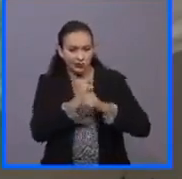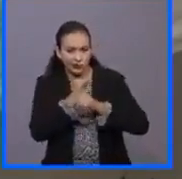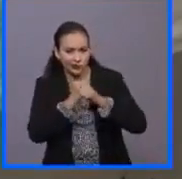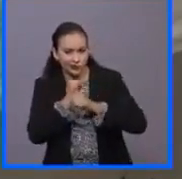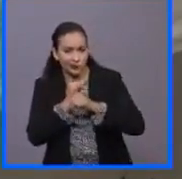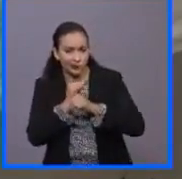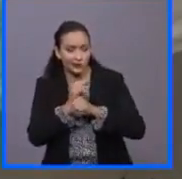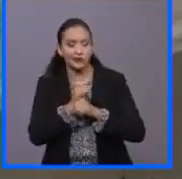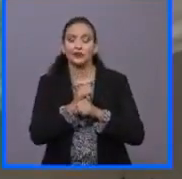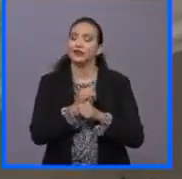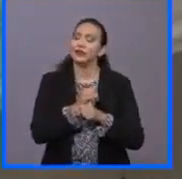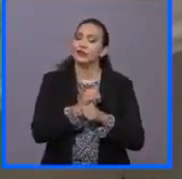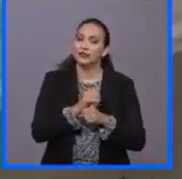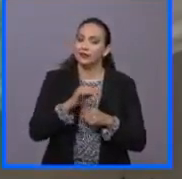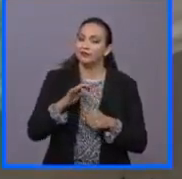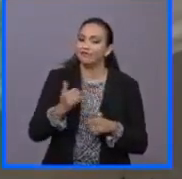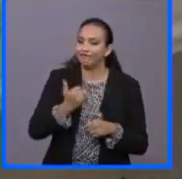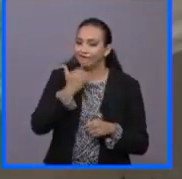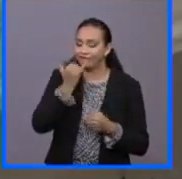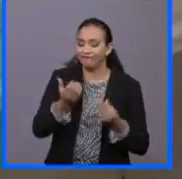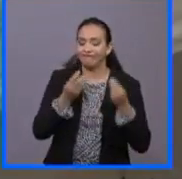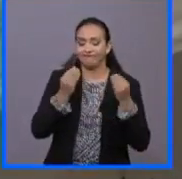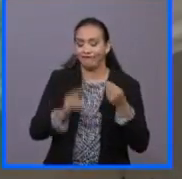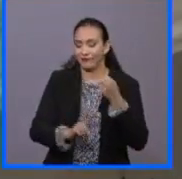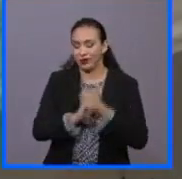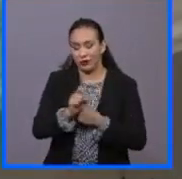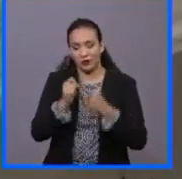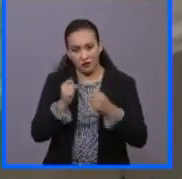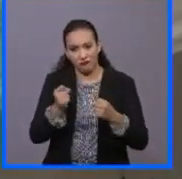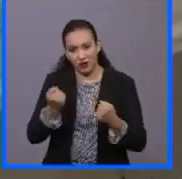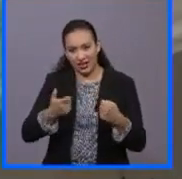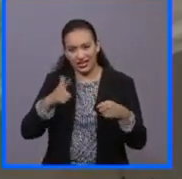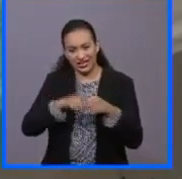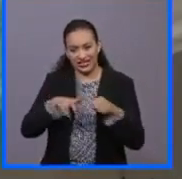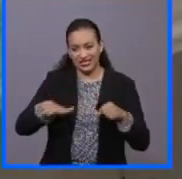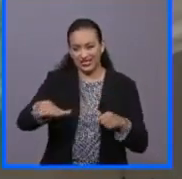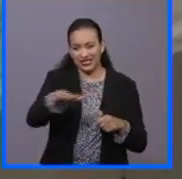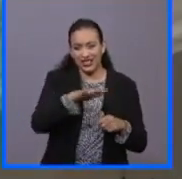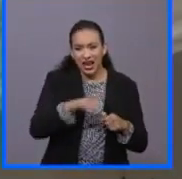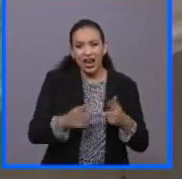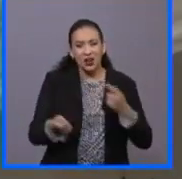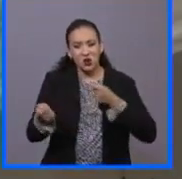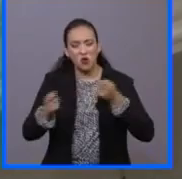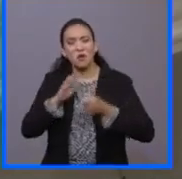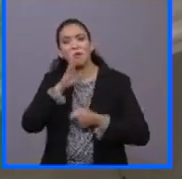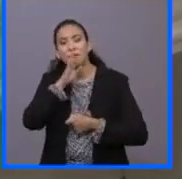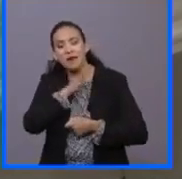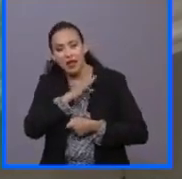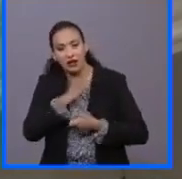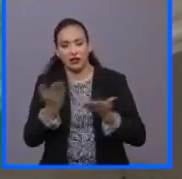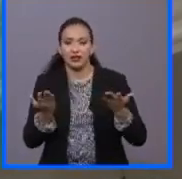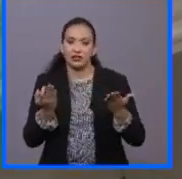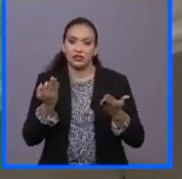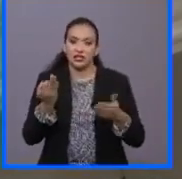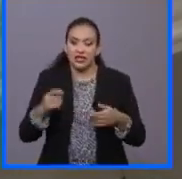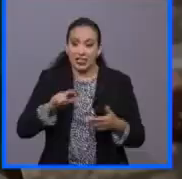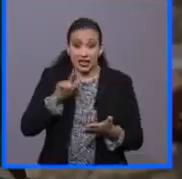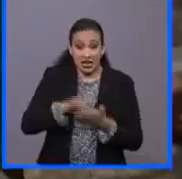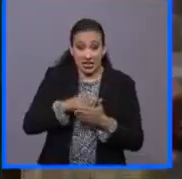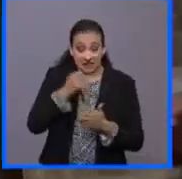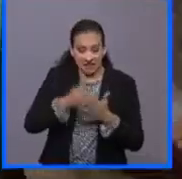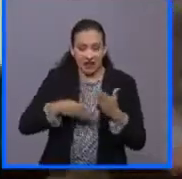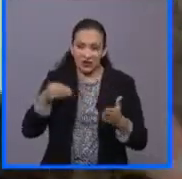un proceso marcado por profundas tensiones estructurales, irregularidades operativas y deficiencias